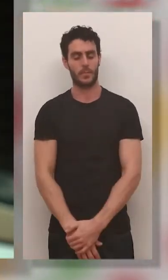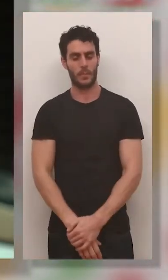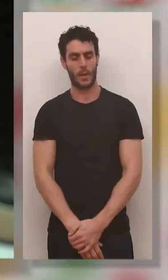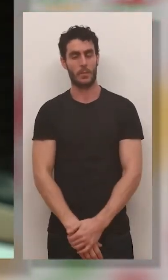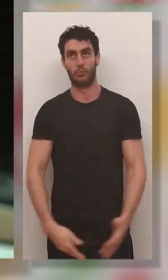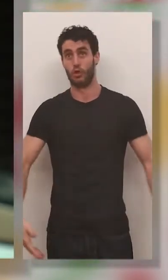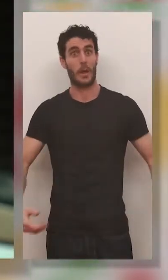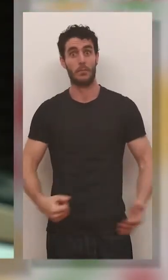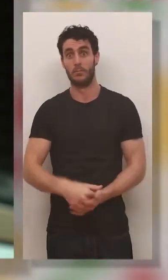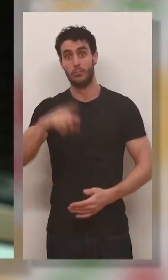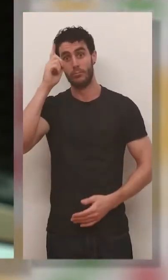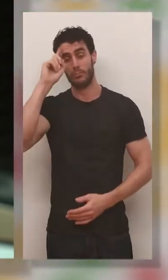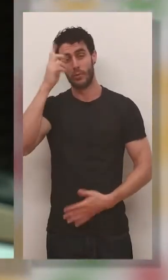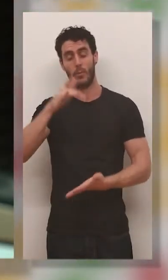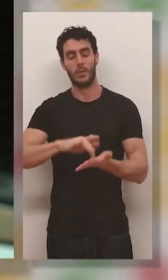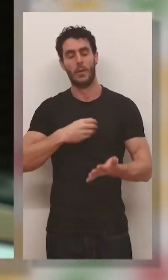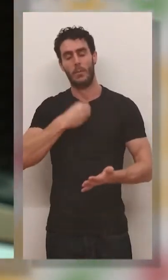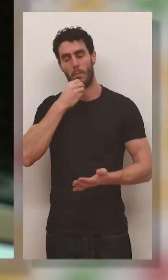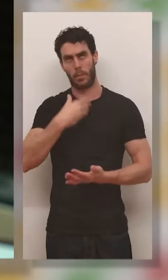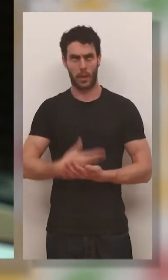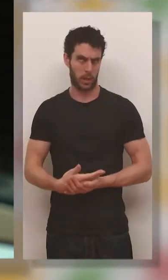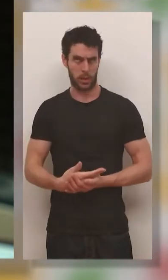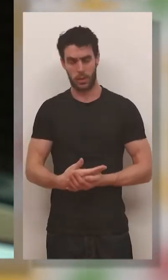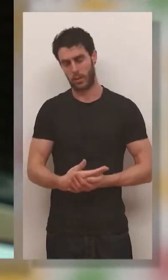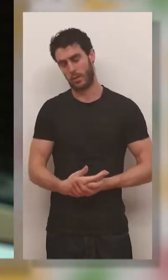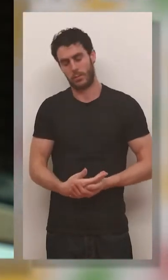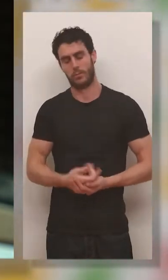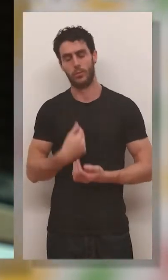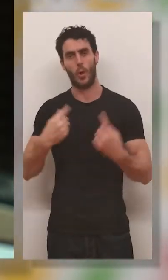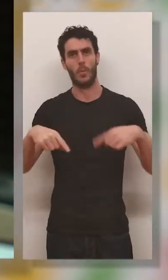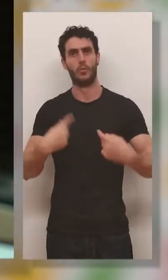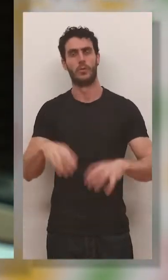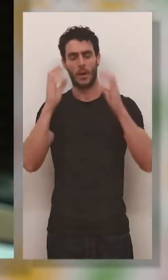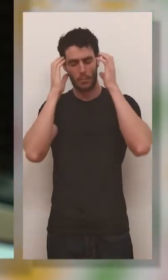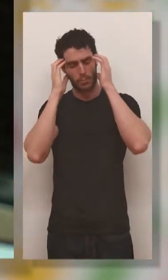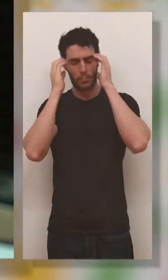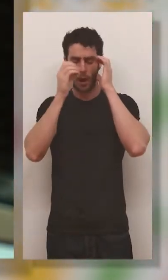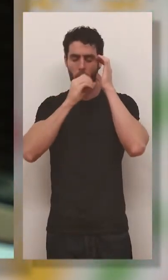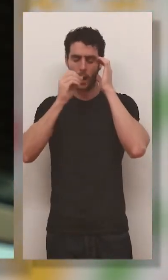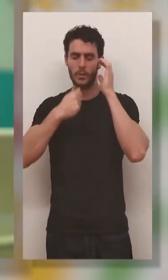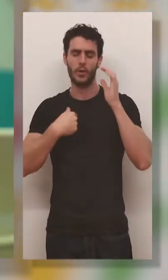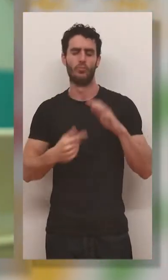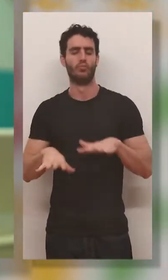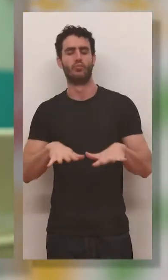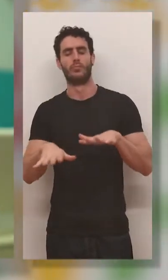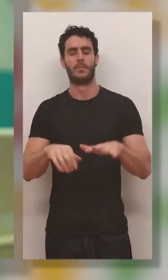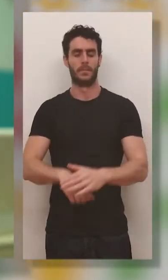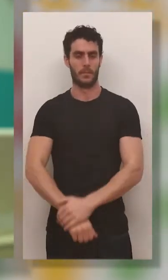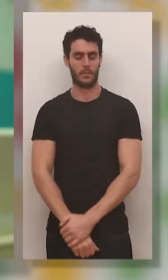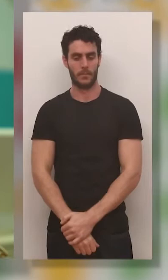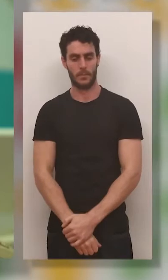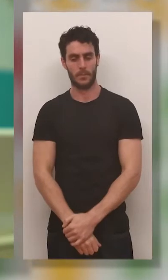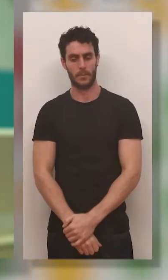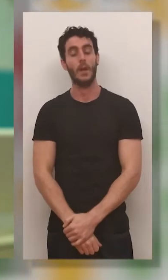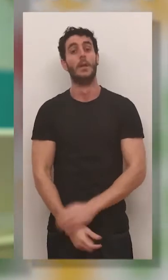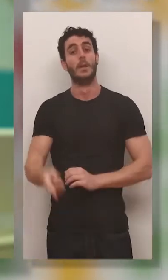no sé, cuando estoy aburrida o no sé, me pongo música y la canto y eso y me divierto. Sí, a